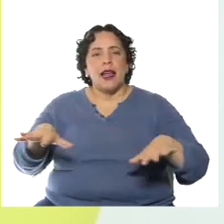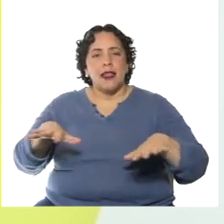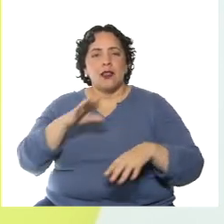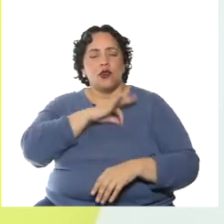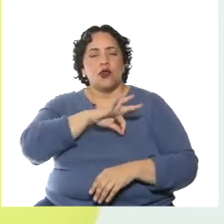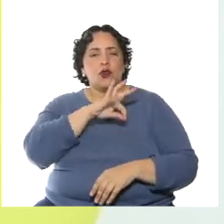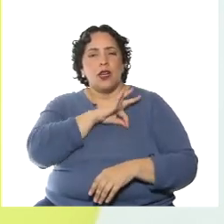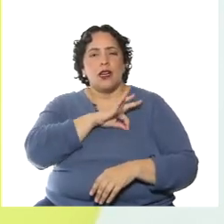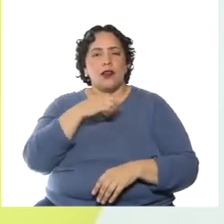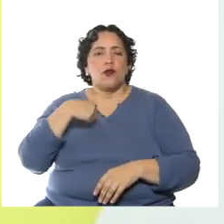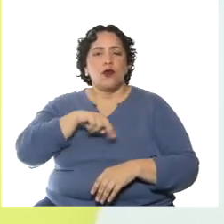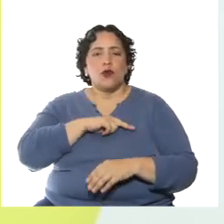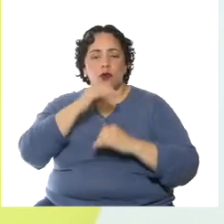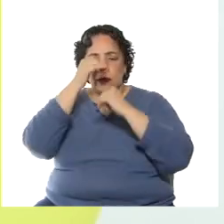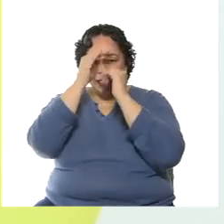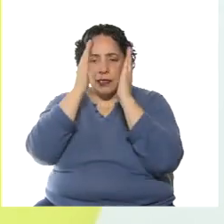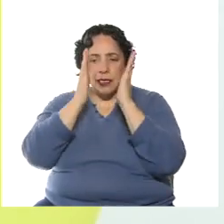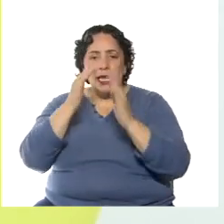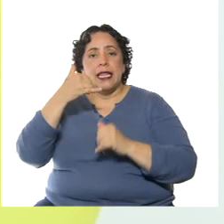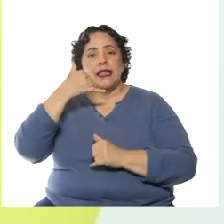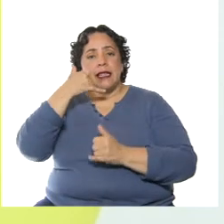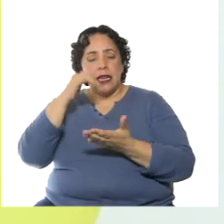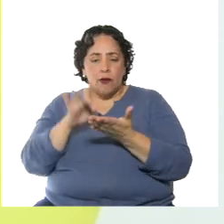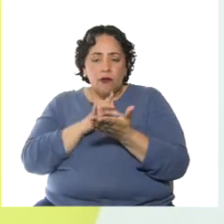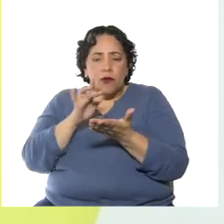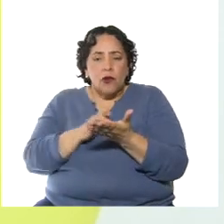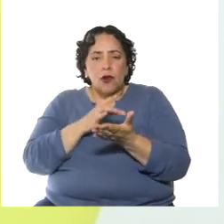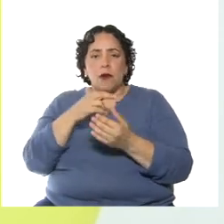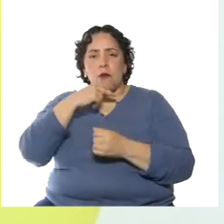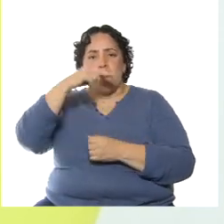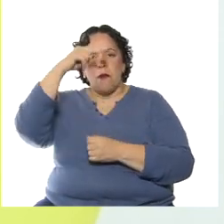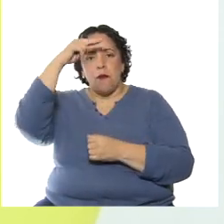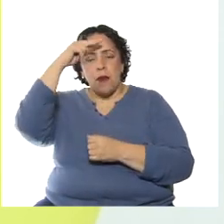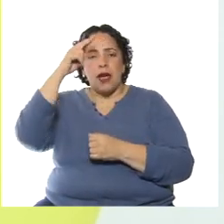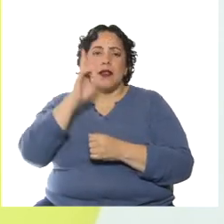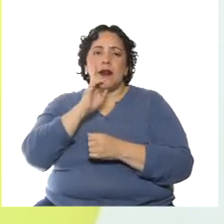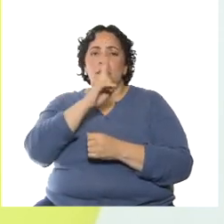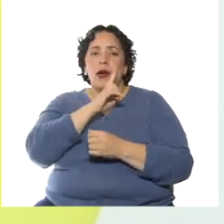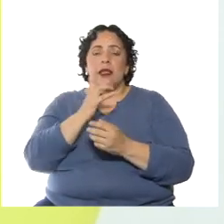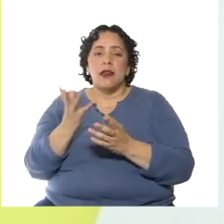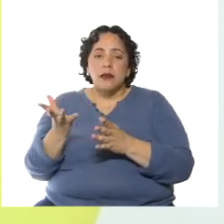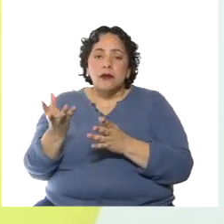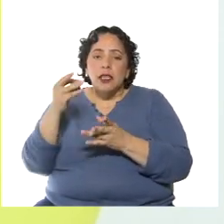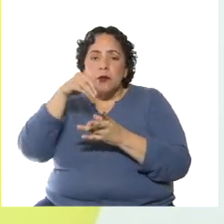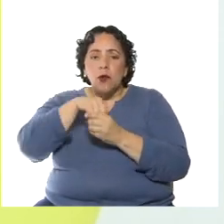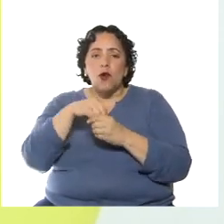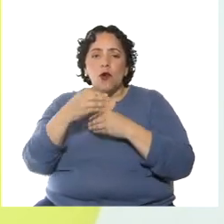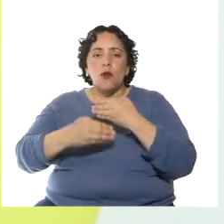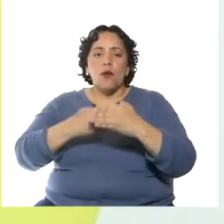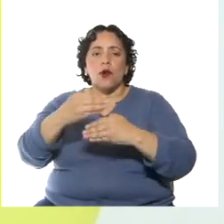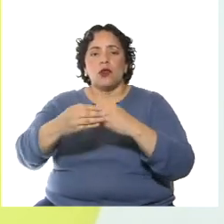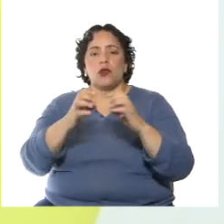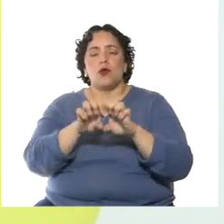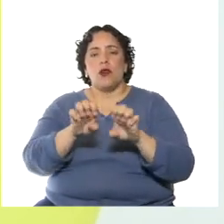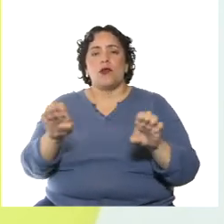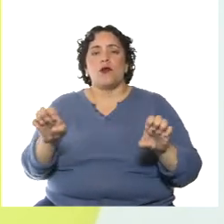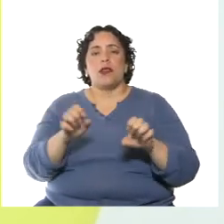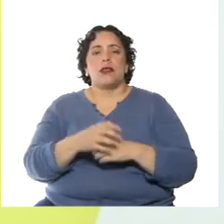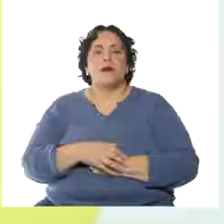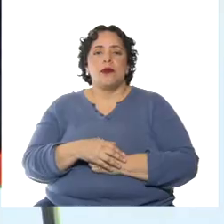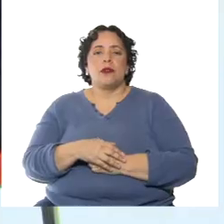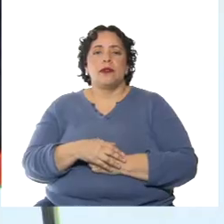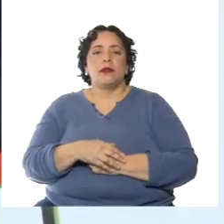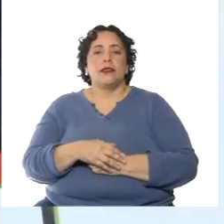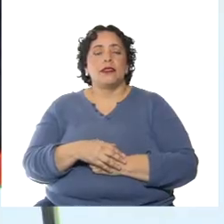sociales, nos enfocamos más en el teléfono y nuestros padres se involucraron más en el proceso educativo.